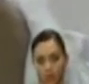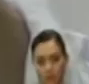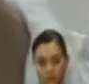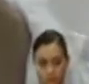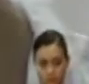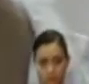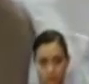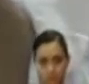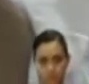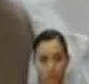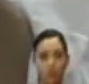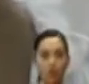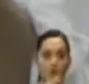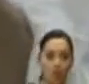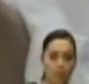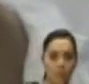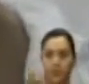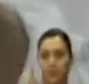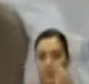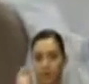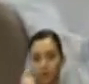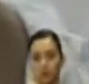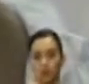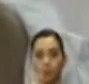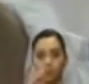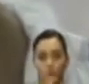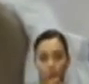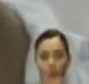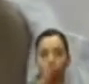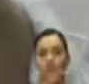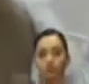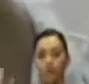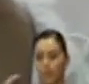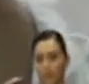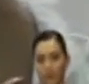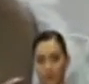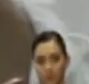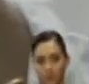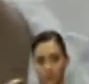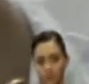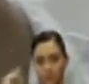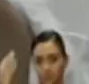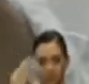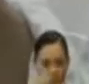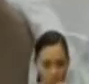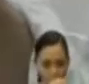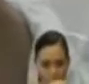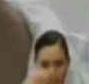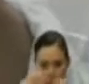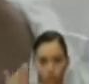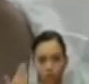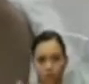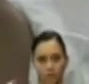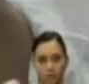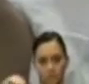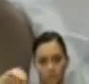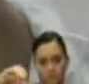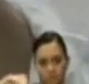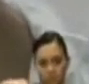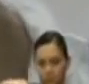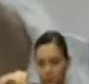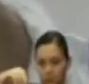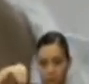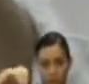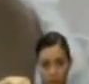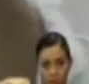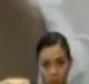decir, básicamente compra, vende productos, saldo positivo, quedan dólares, o puede ser financiamiento, puede ser inversión externa, quedan dólares, usted emite